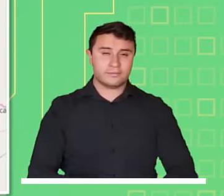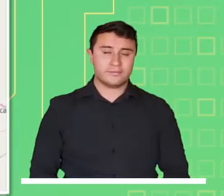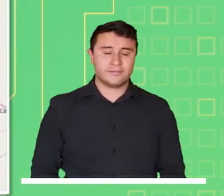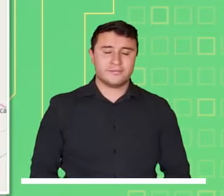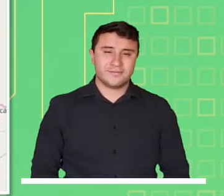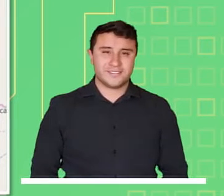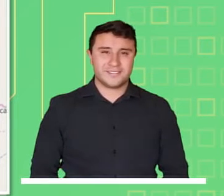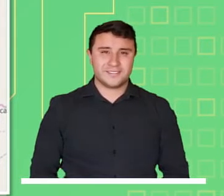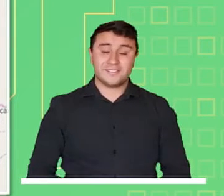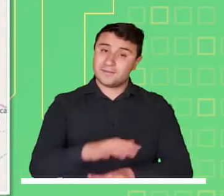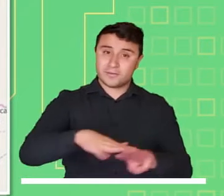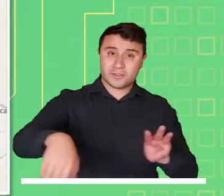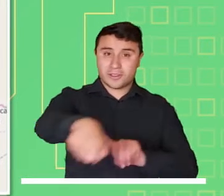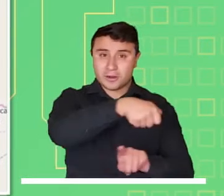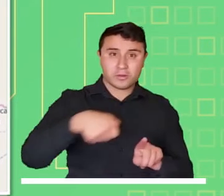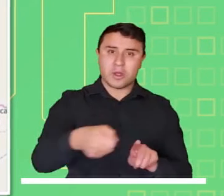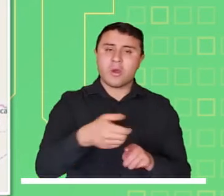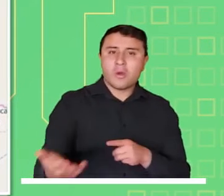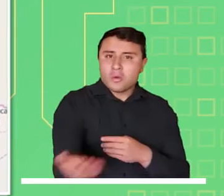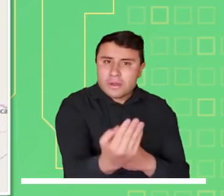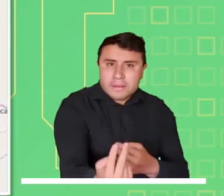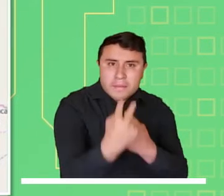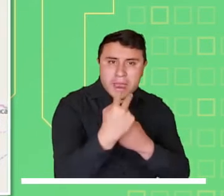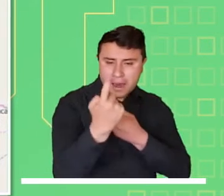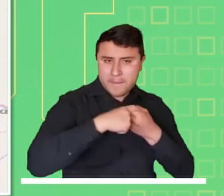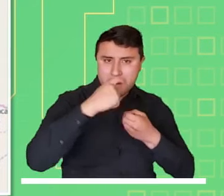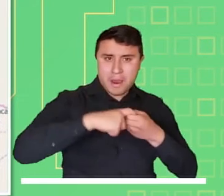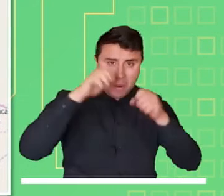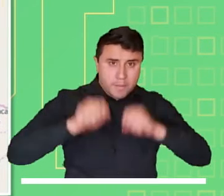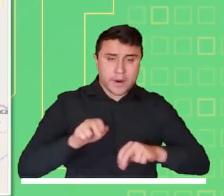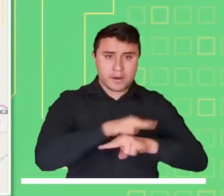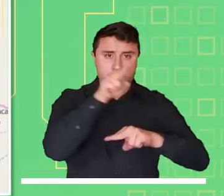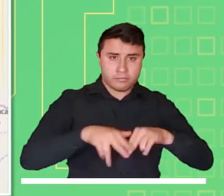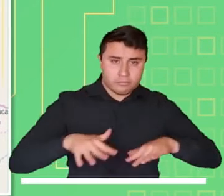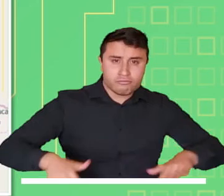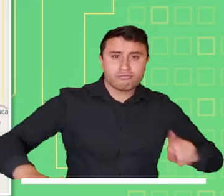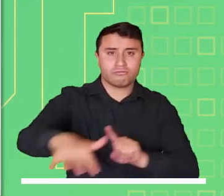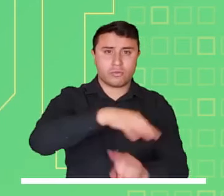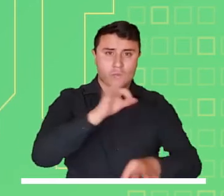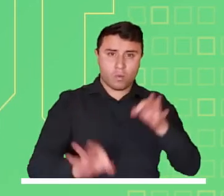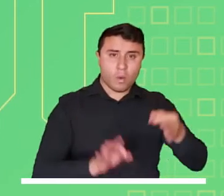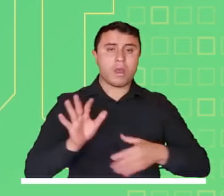Alerta roja por oleaje y viento en el centro de la zona marítima del Mar Caribe.